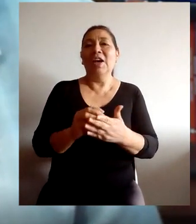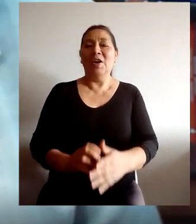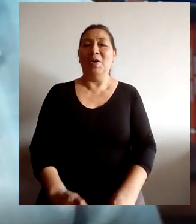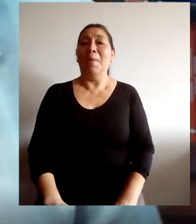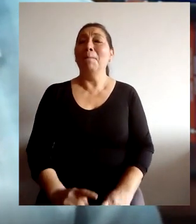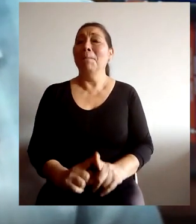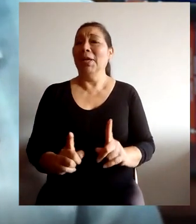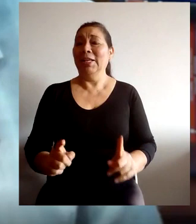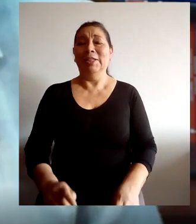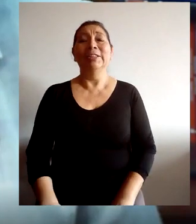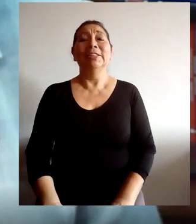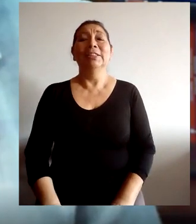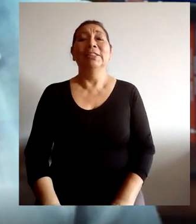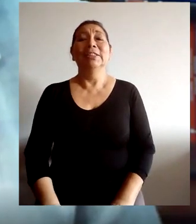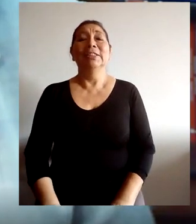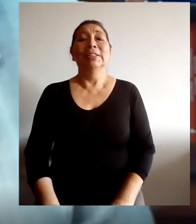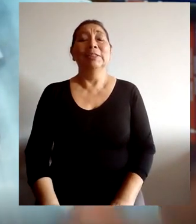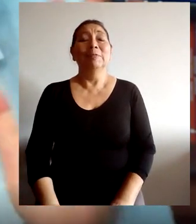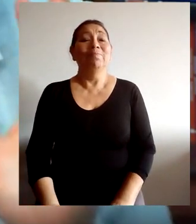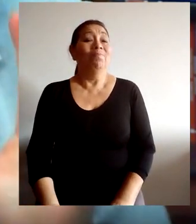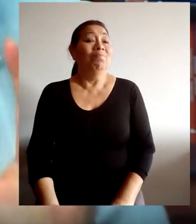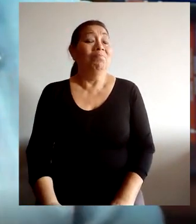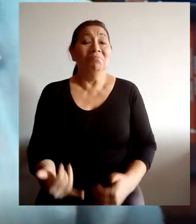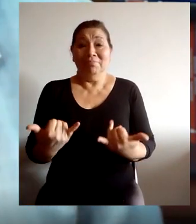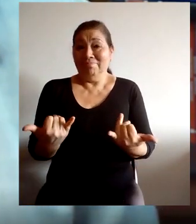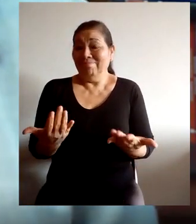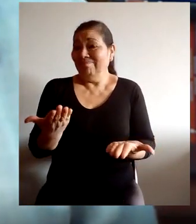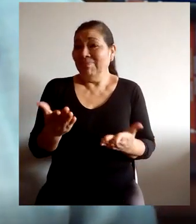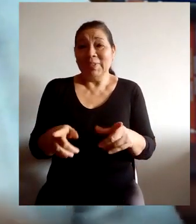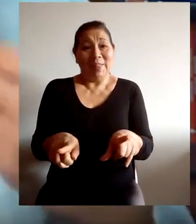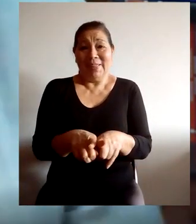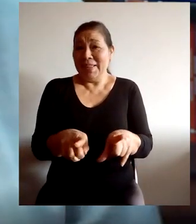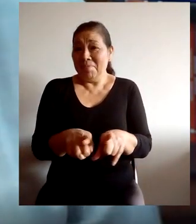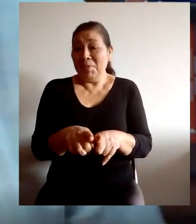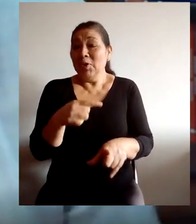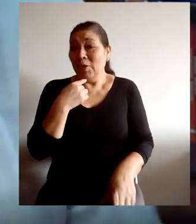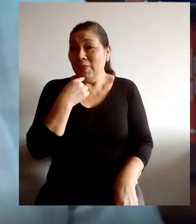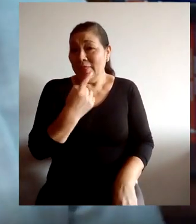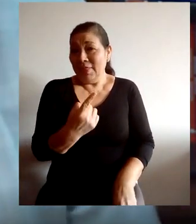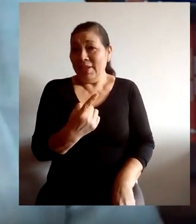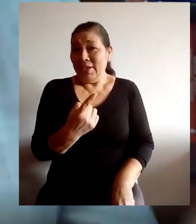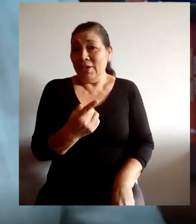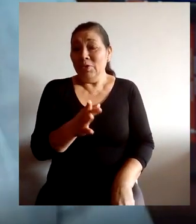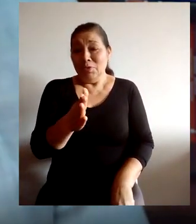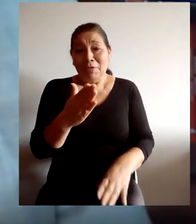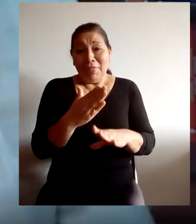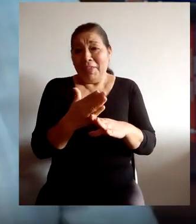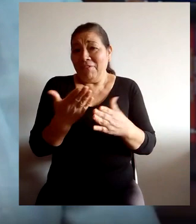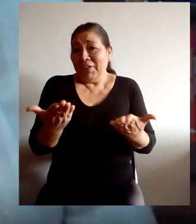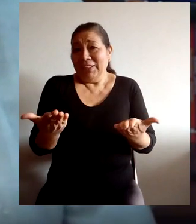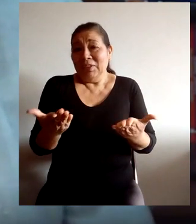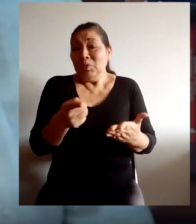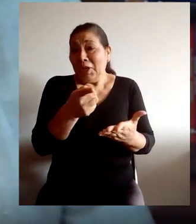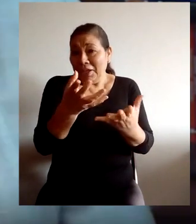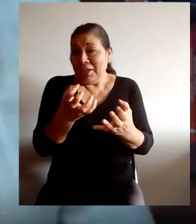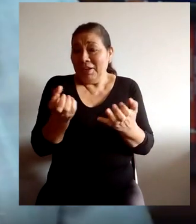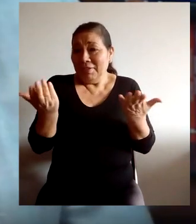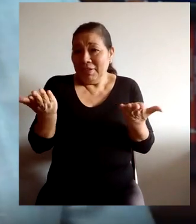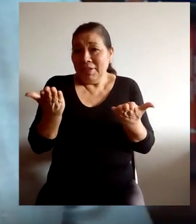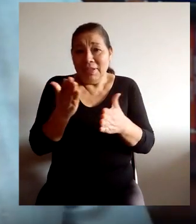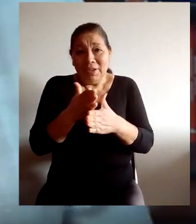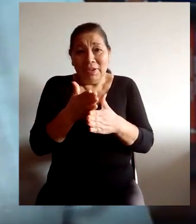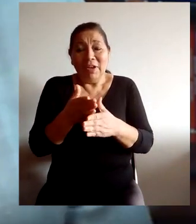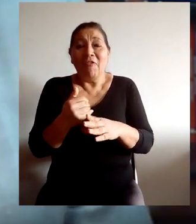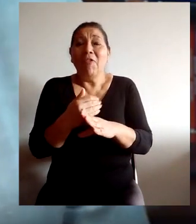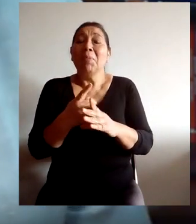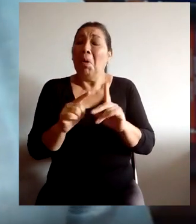como parte de su defensa, ¿no? O sea, usted quiere llevar a la parte de la forma. Muy bien, vamos a preguntarle sobre la forma y dejando